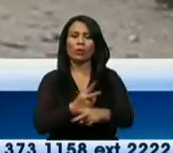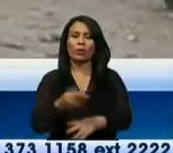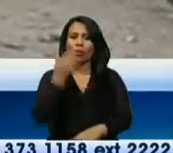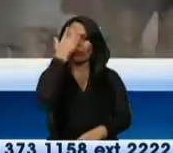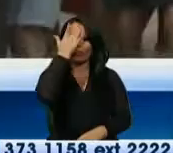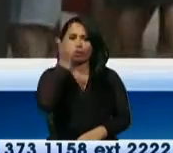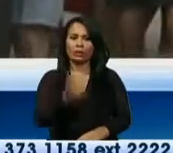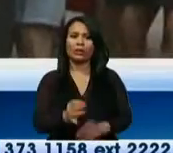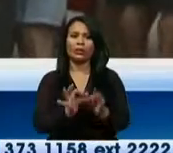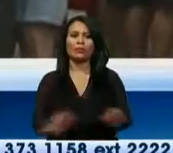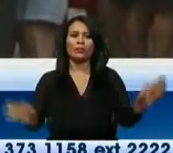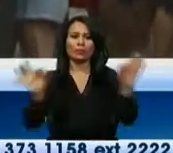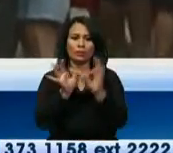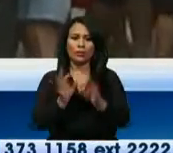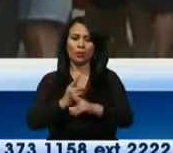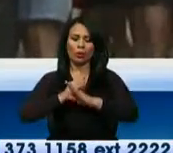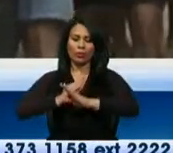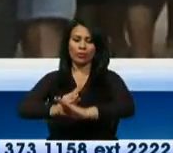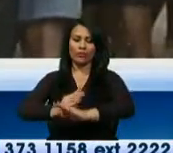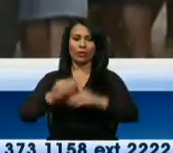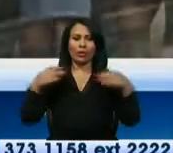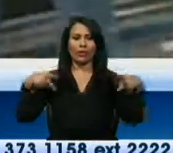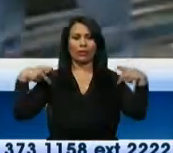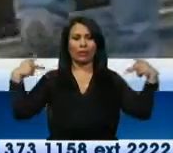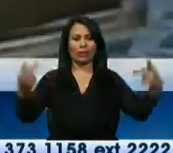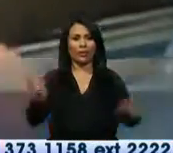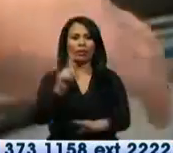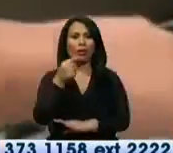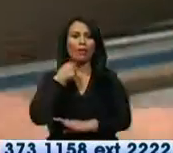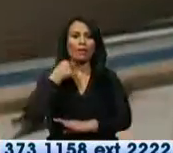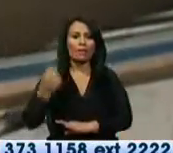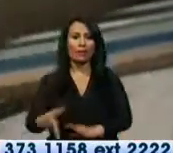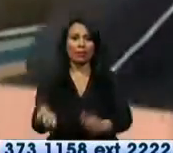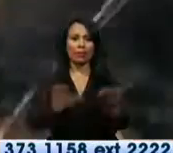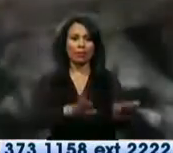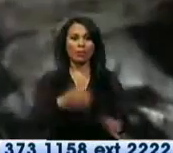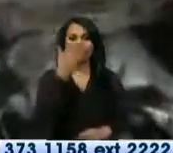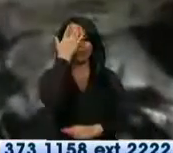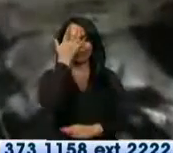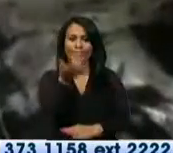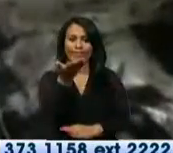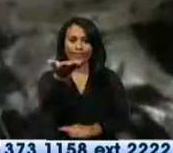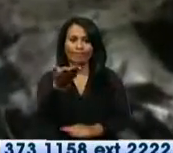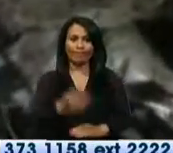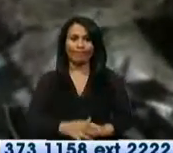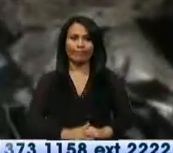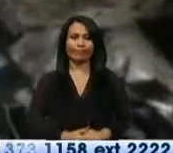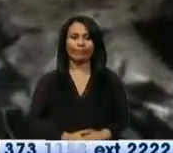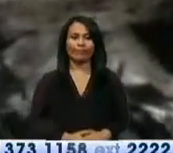vidas y por ende dolor a las familias. Desde Santo Domingo de los Áchilas, informó Gisela Moreira.